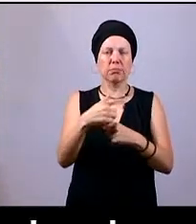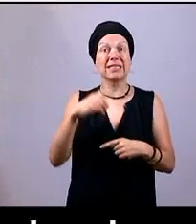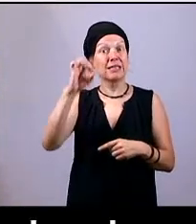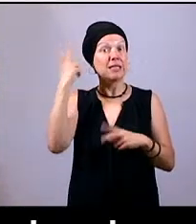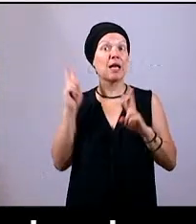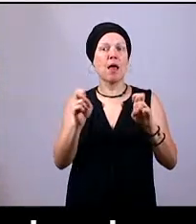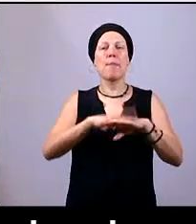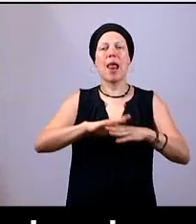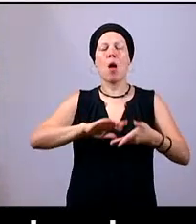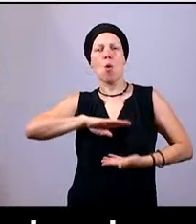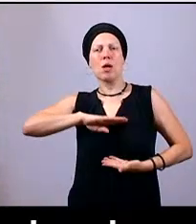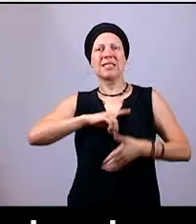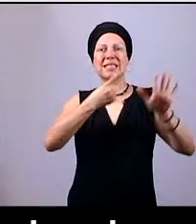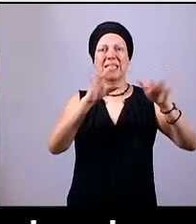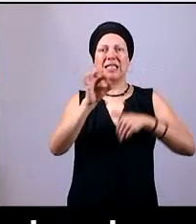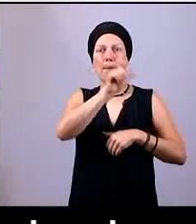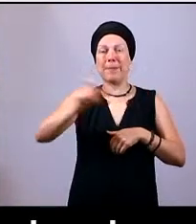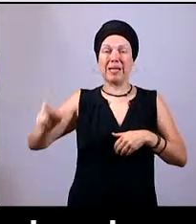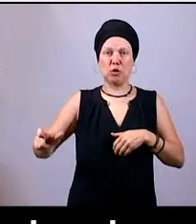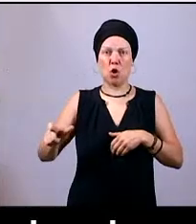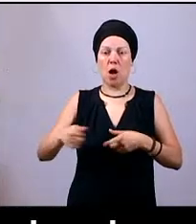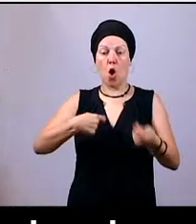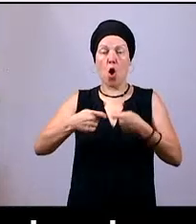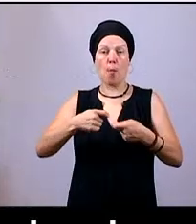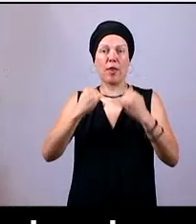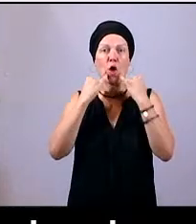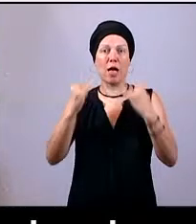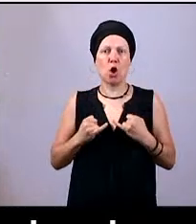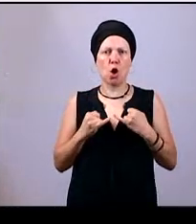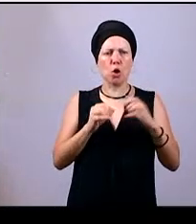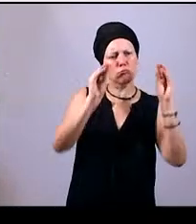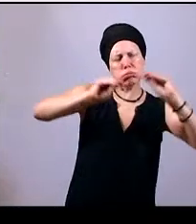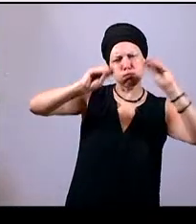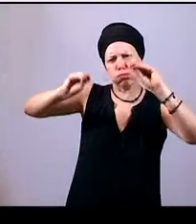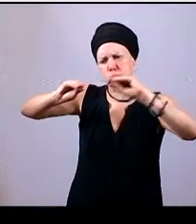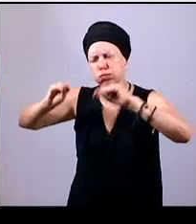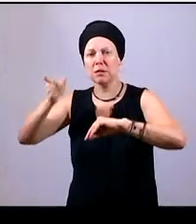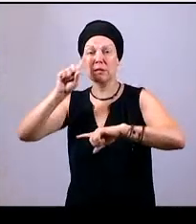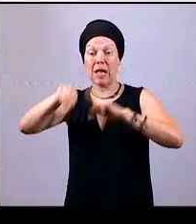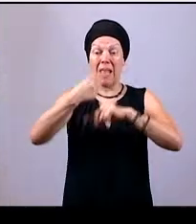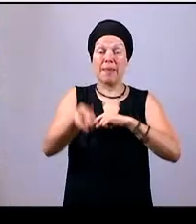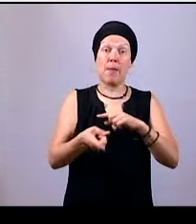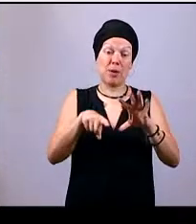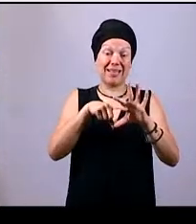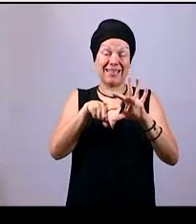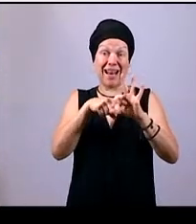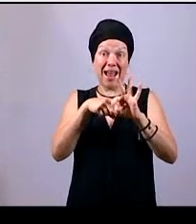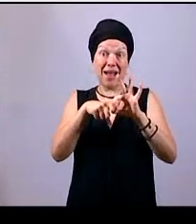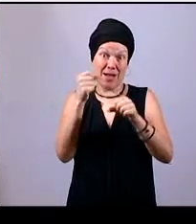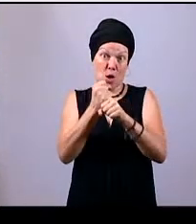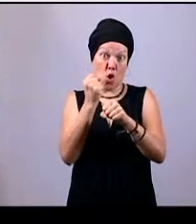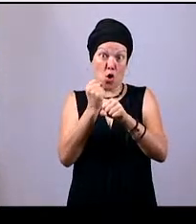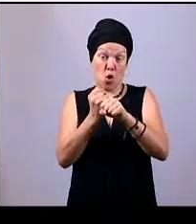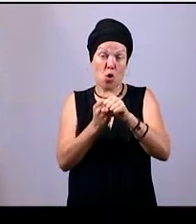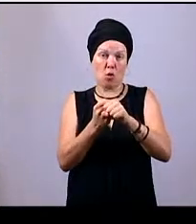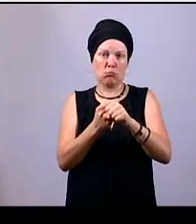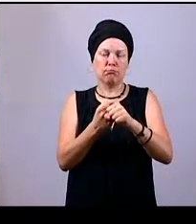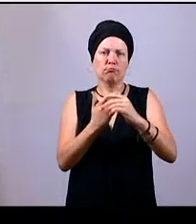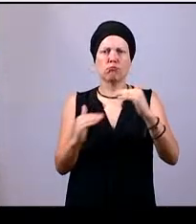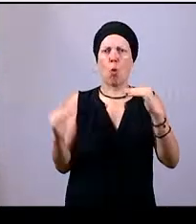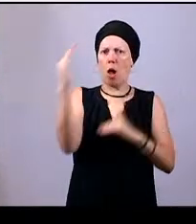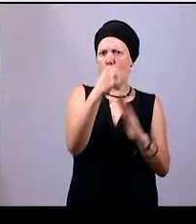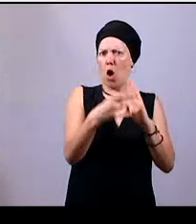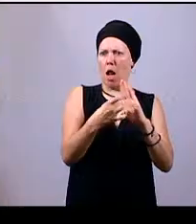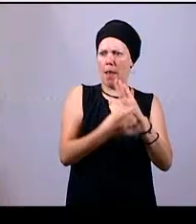para capacitar a 60 personas en comercio electrónico y generar empleos de alta cualificación. El coste del